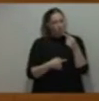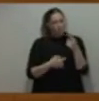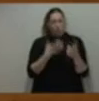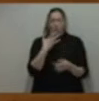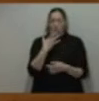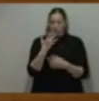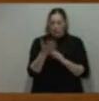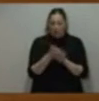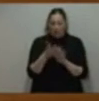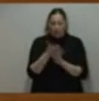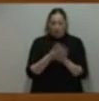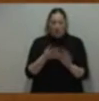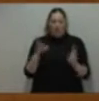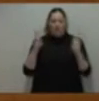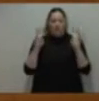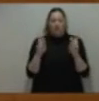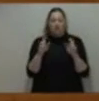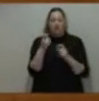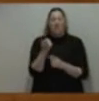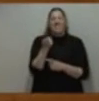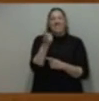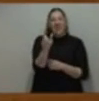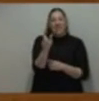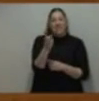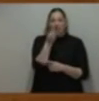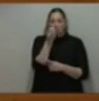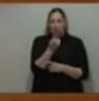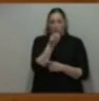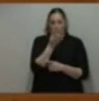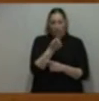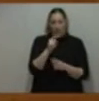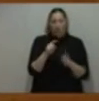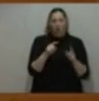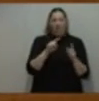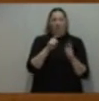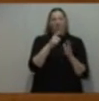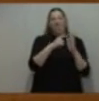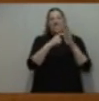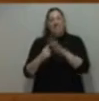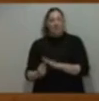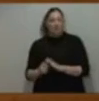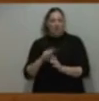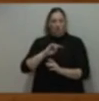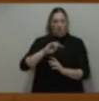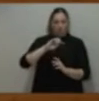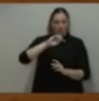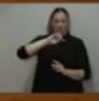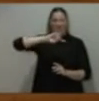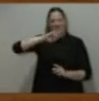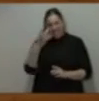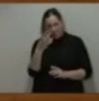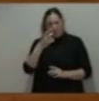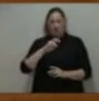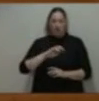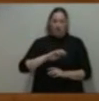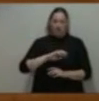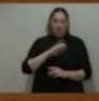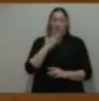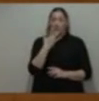aquí nos ocupa, respecto a la tasa rosa, de una triple discriminación. Por una parte, encontramos cuestiones que nos afectan de